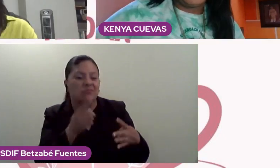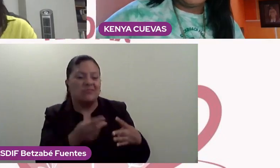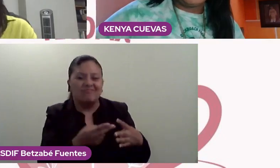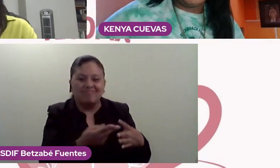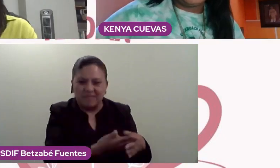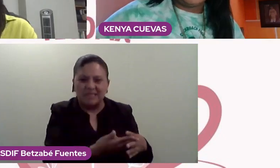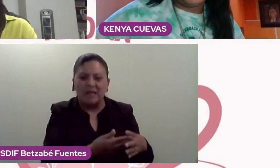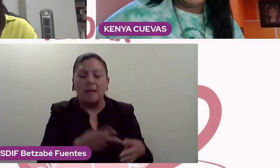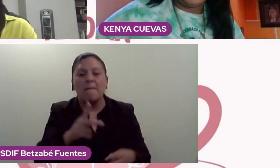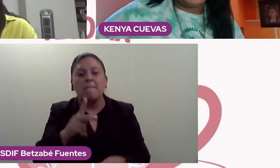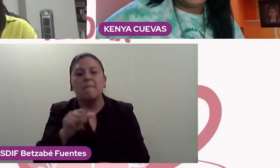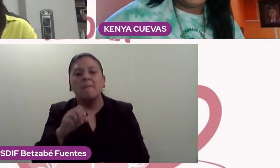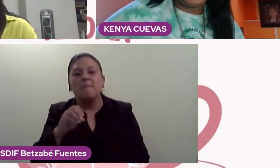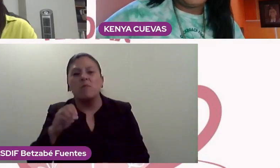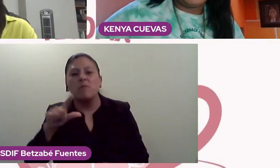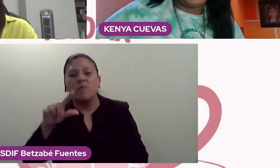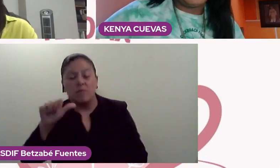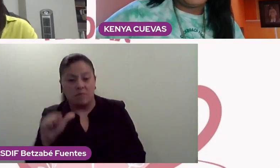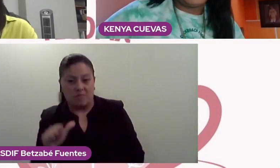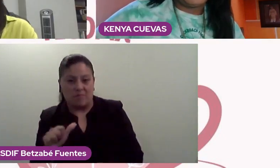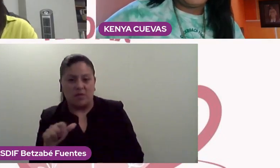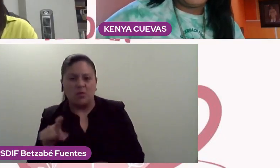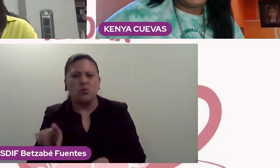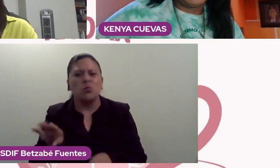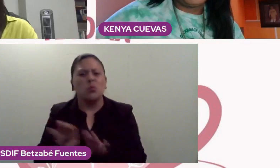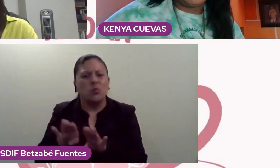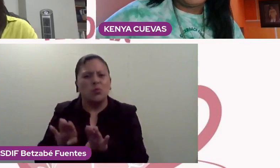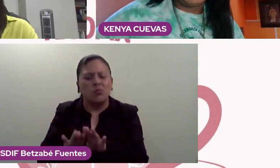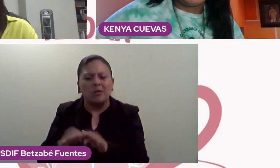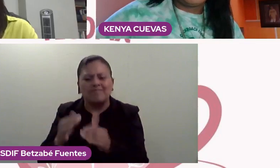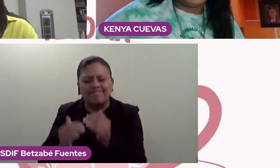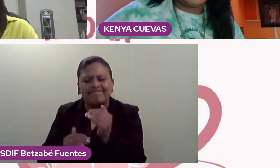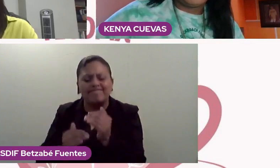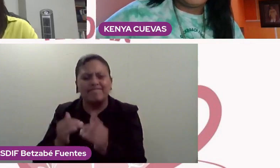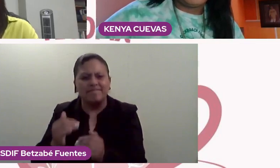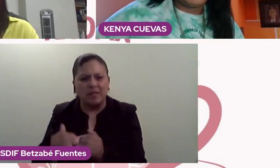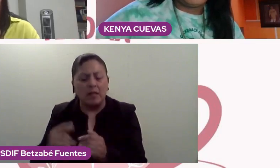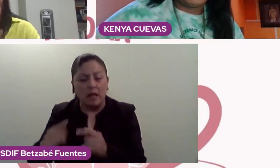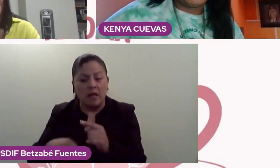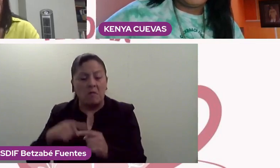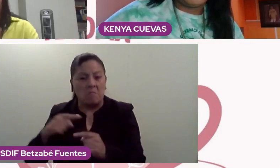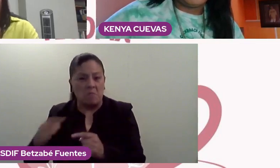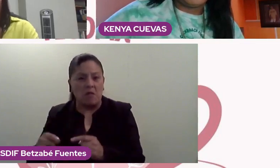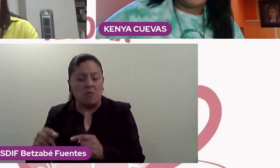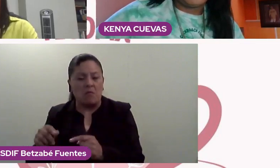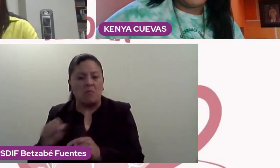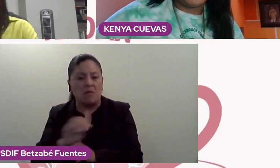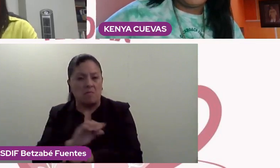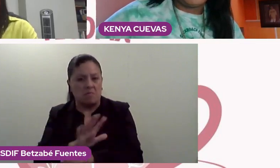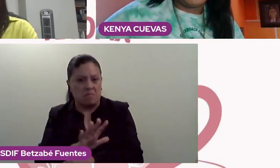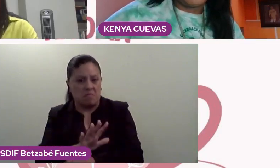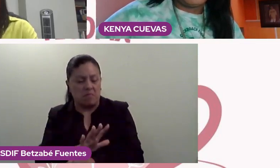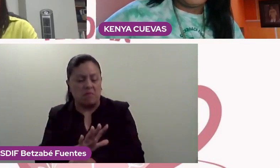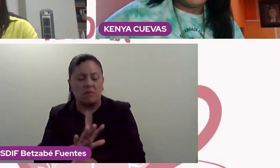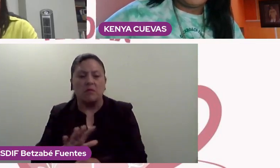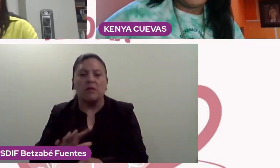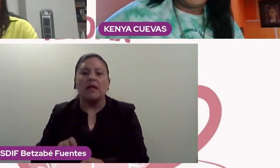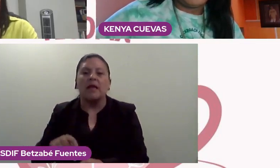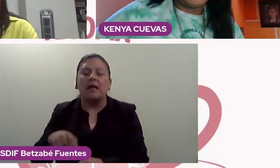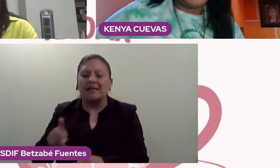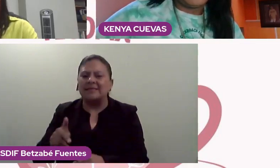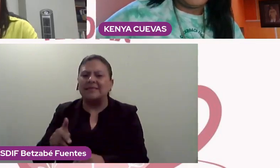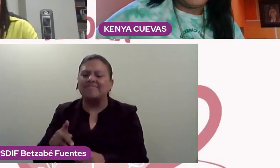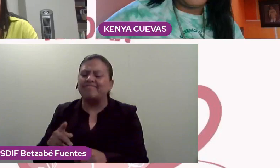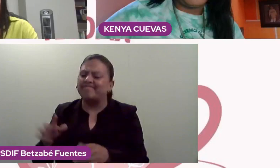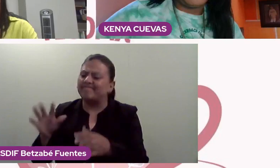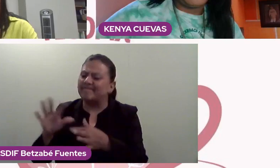lograste trascender y cómo has alzado la voz hasta la pantalla grande con el documental Kenia, retratando tu historia de